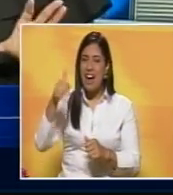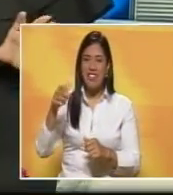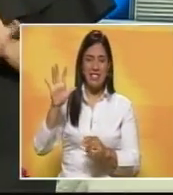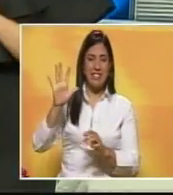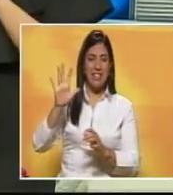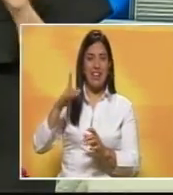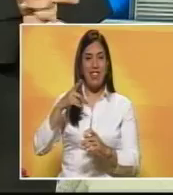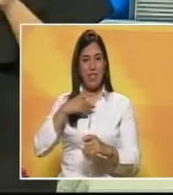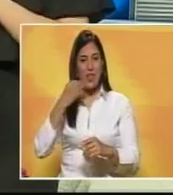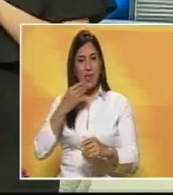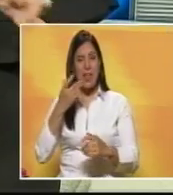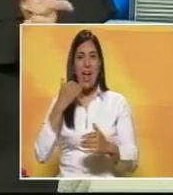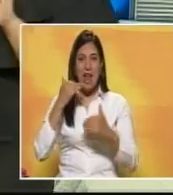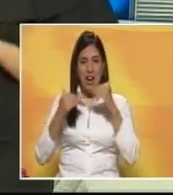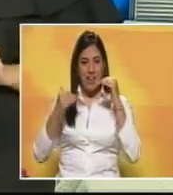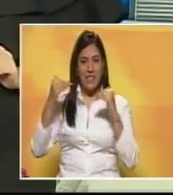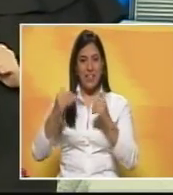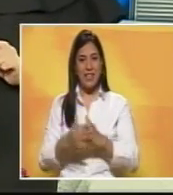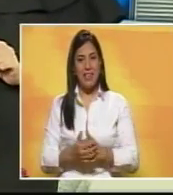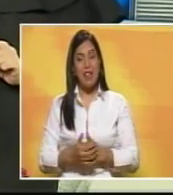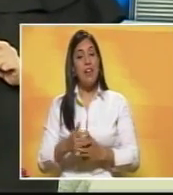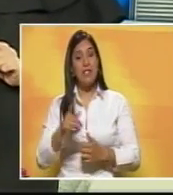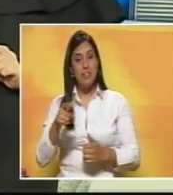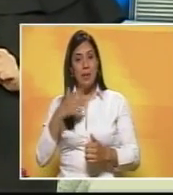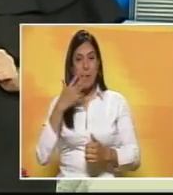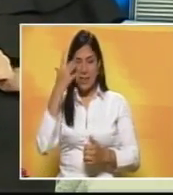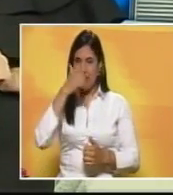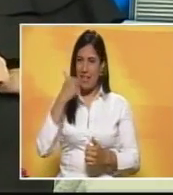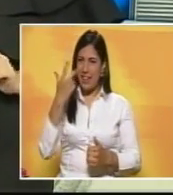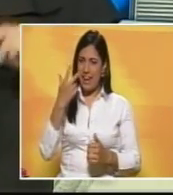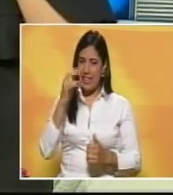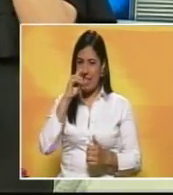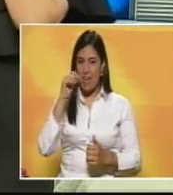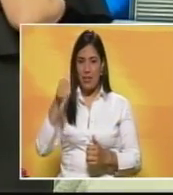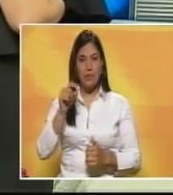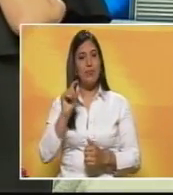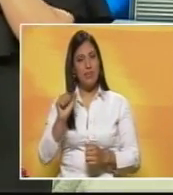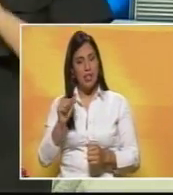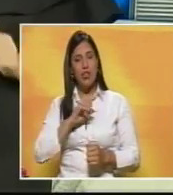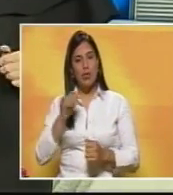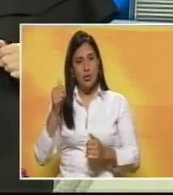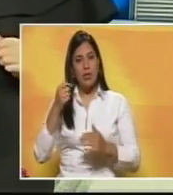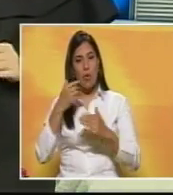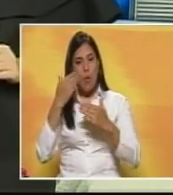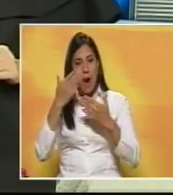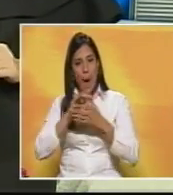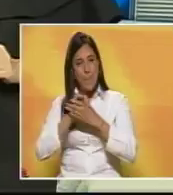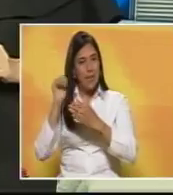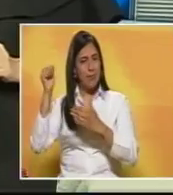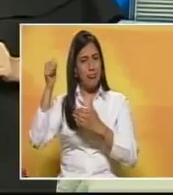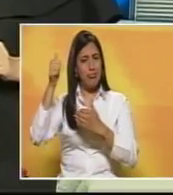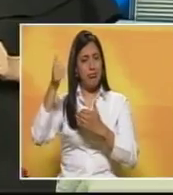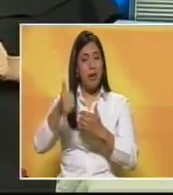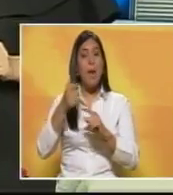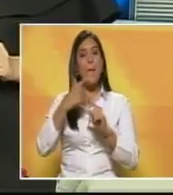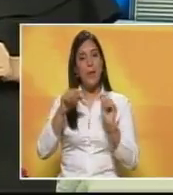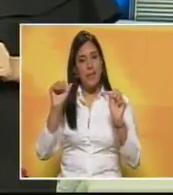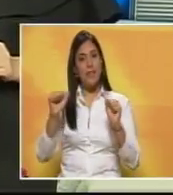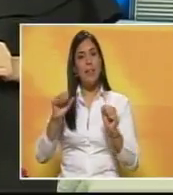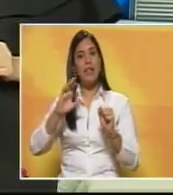Bueno, casi, eso más o menos va por ahí la cosa. Ya aparento 30 y pico. No, bueno, sí, llevamos unos cuantos años de amistad y